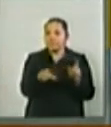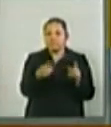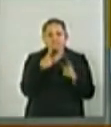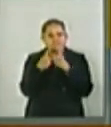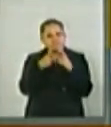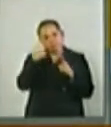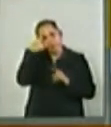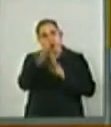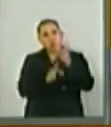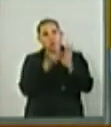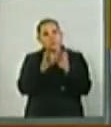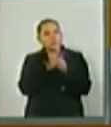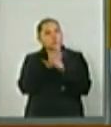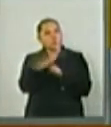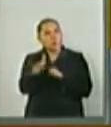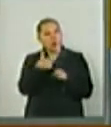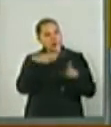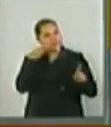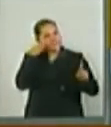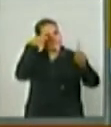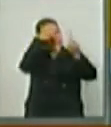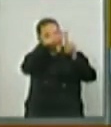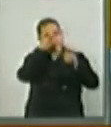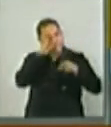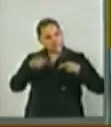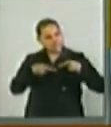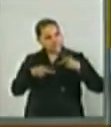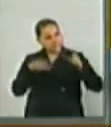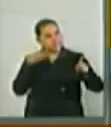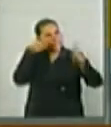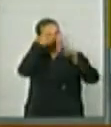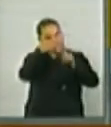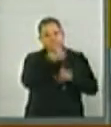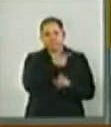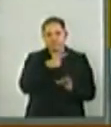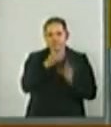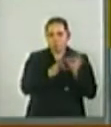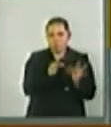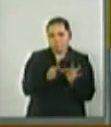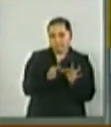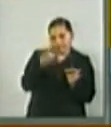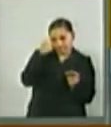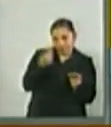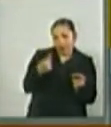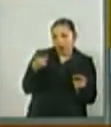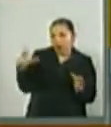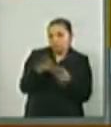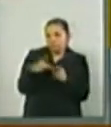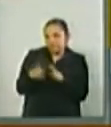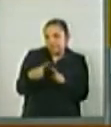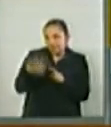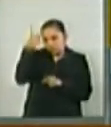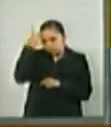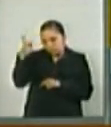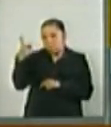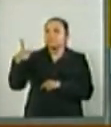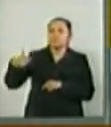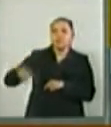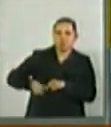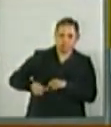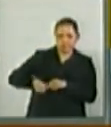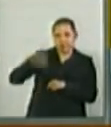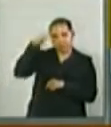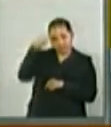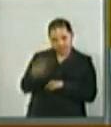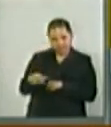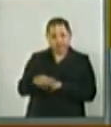objetivos planteados por su propietario, que es el Estado mexicano. Sin embargo, estas